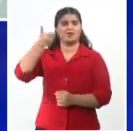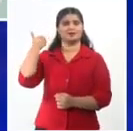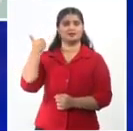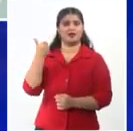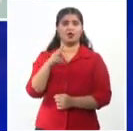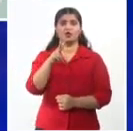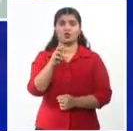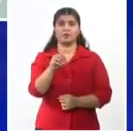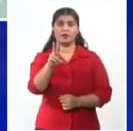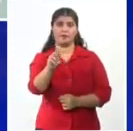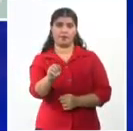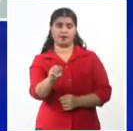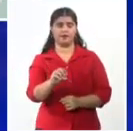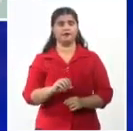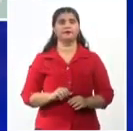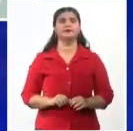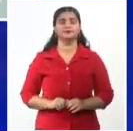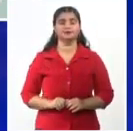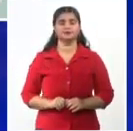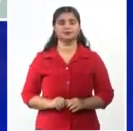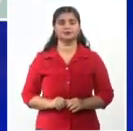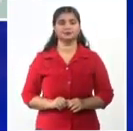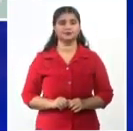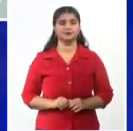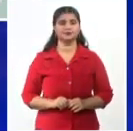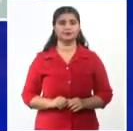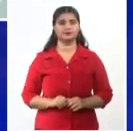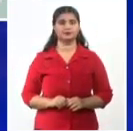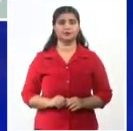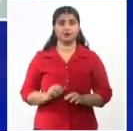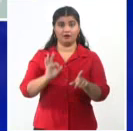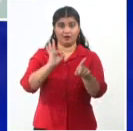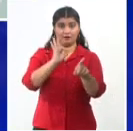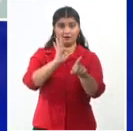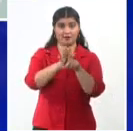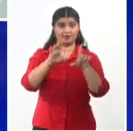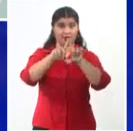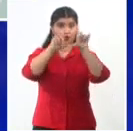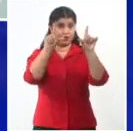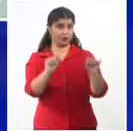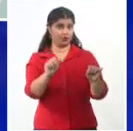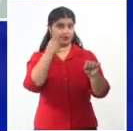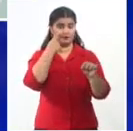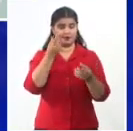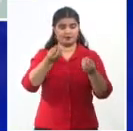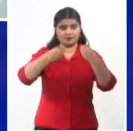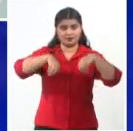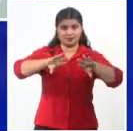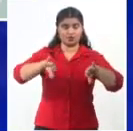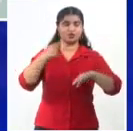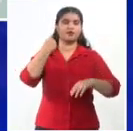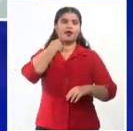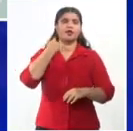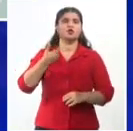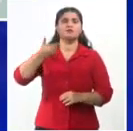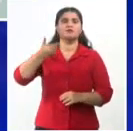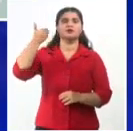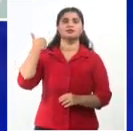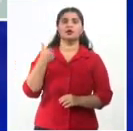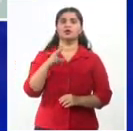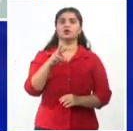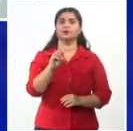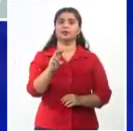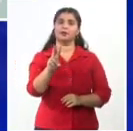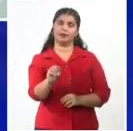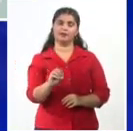al inicio del gráfico, es el comportamiento durante todo el año 2020. Y los